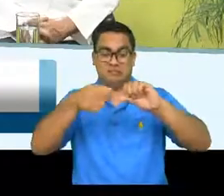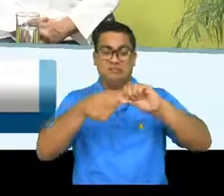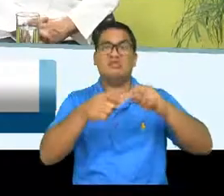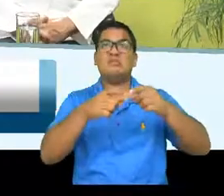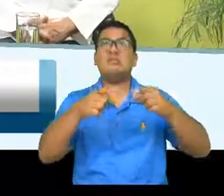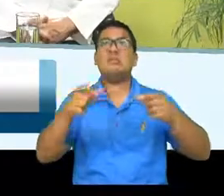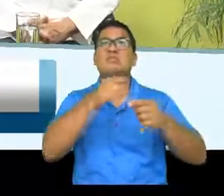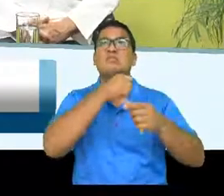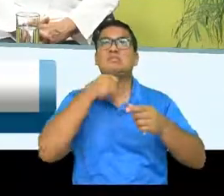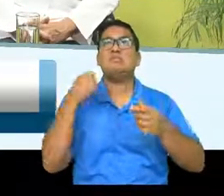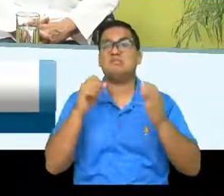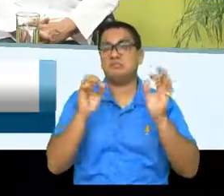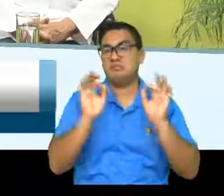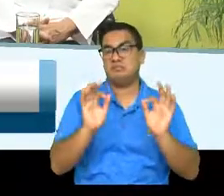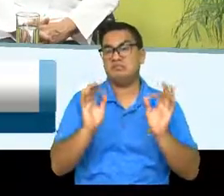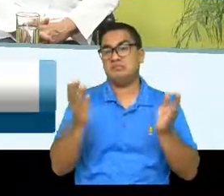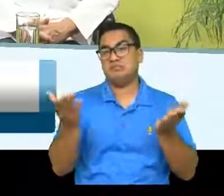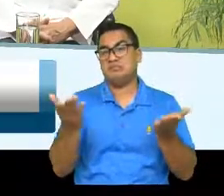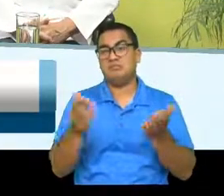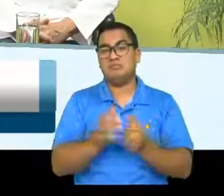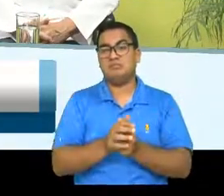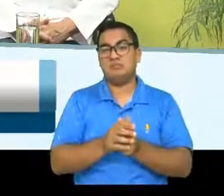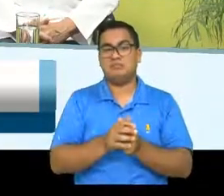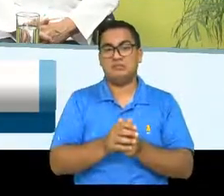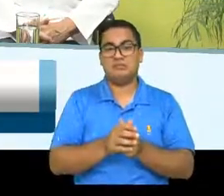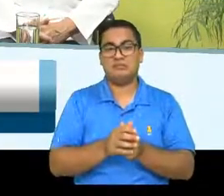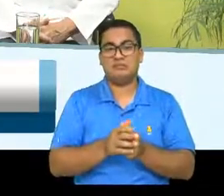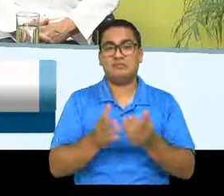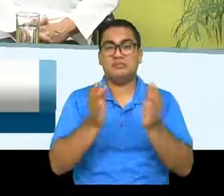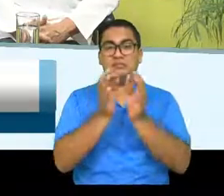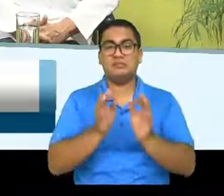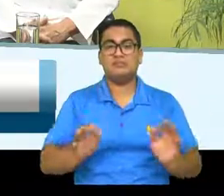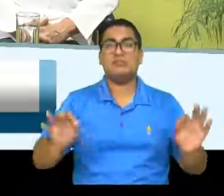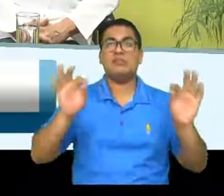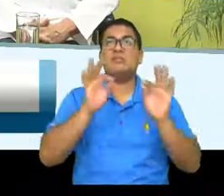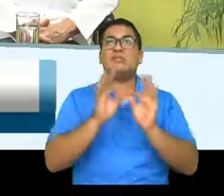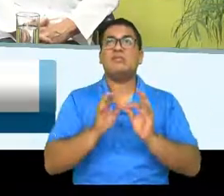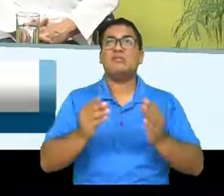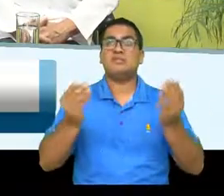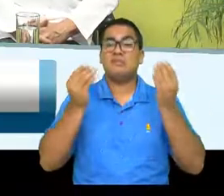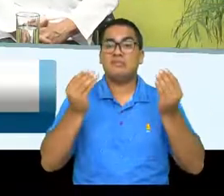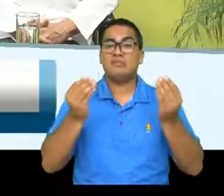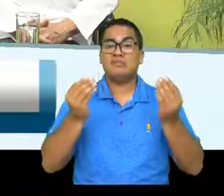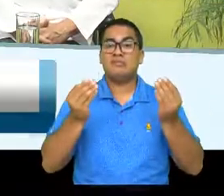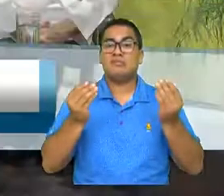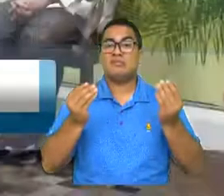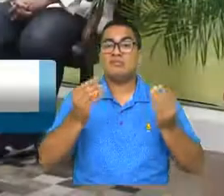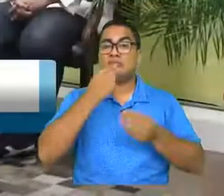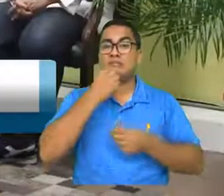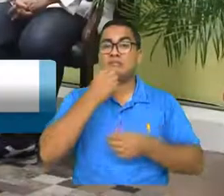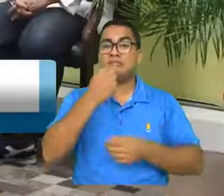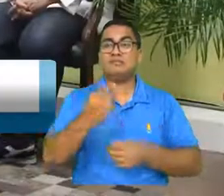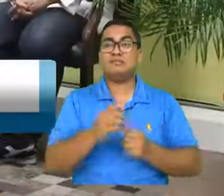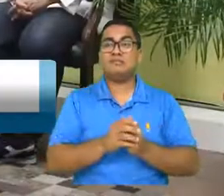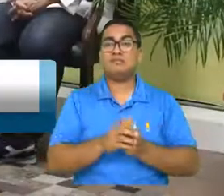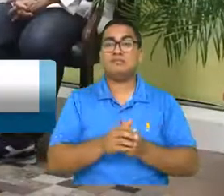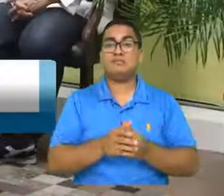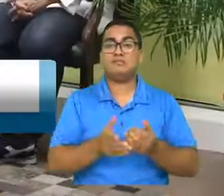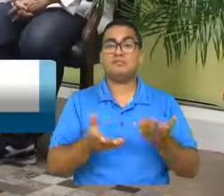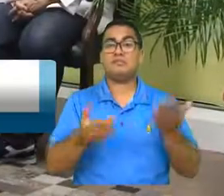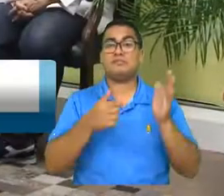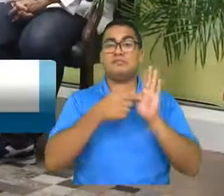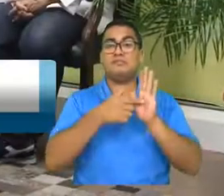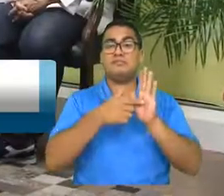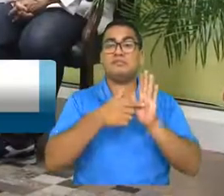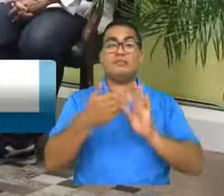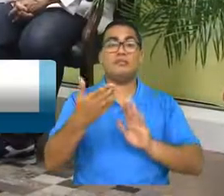la enfermedad o no. Ahora, hay algo muy importante que aquí tenemos que destacar, doctora. En el caso de la transmisión,